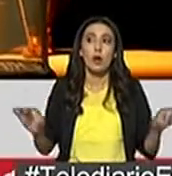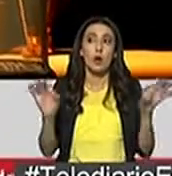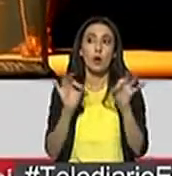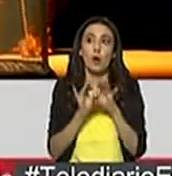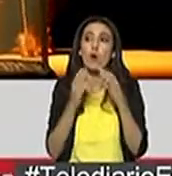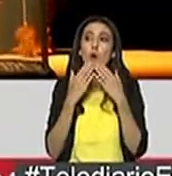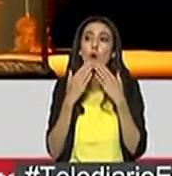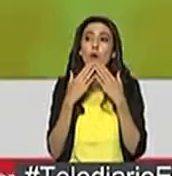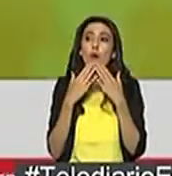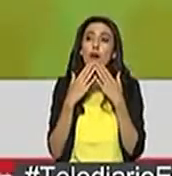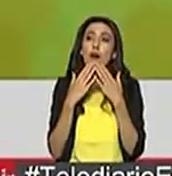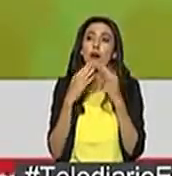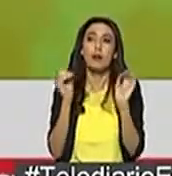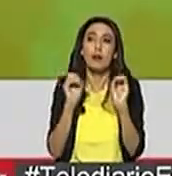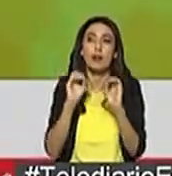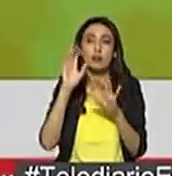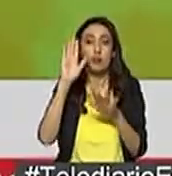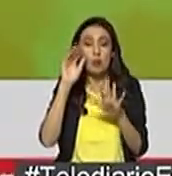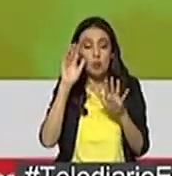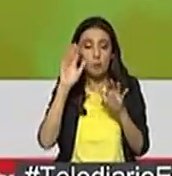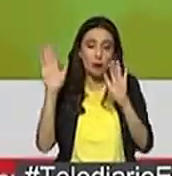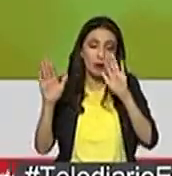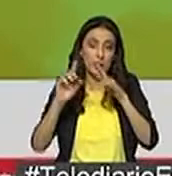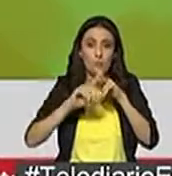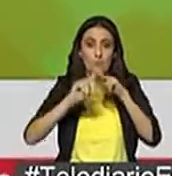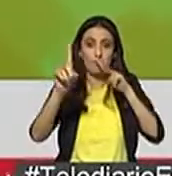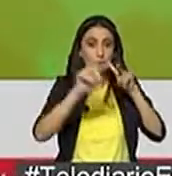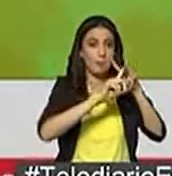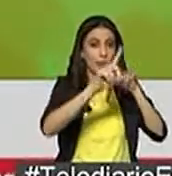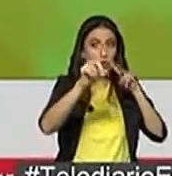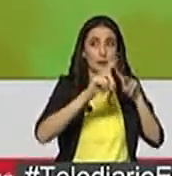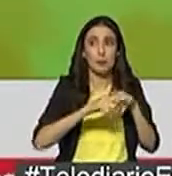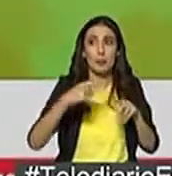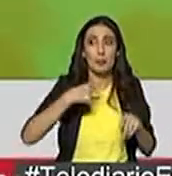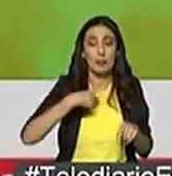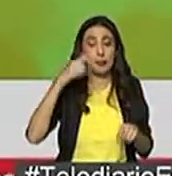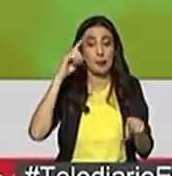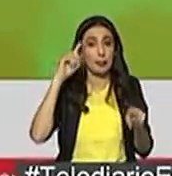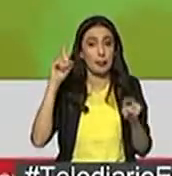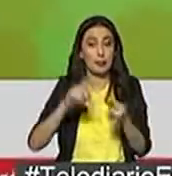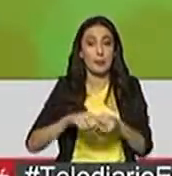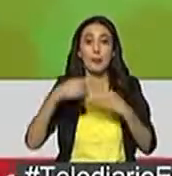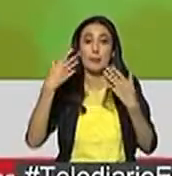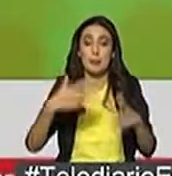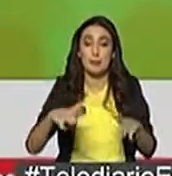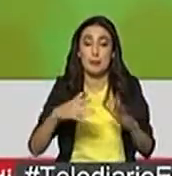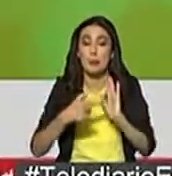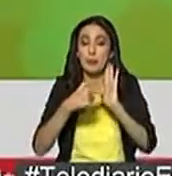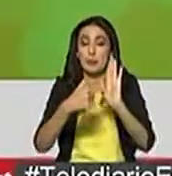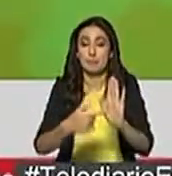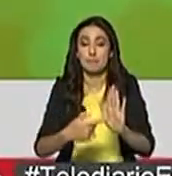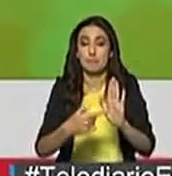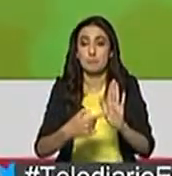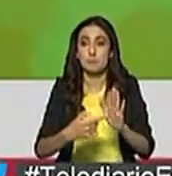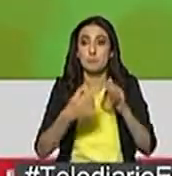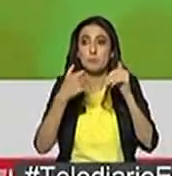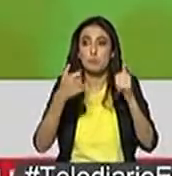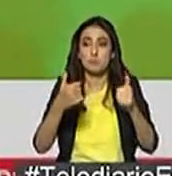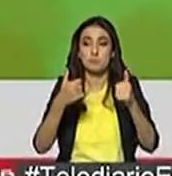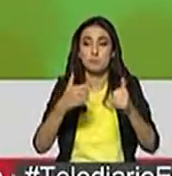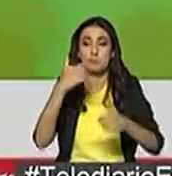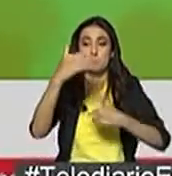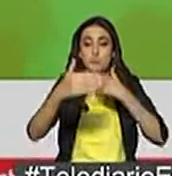la emigración. Me parece una bellísima y durísima puesta en escena, a partir